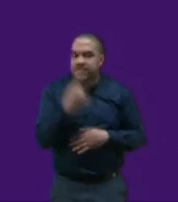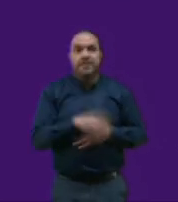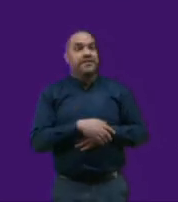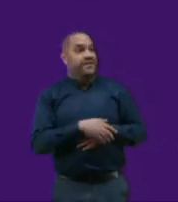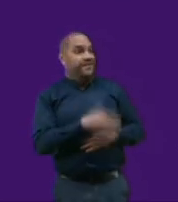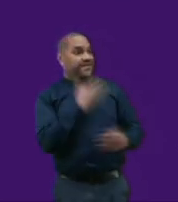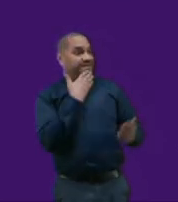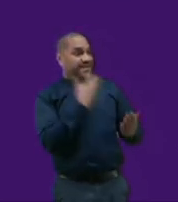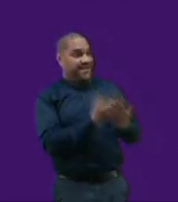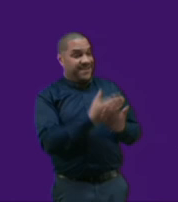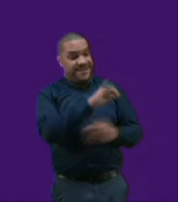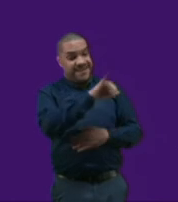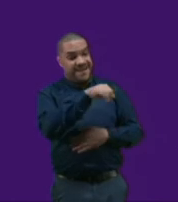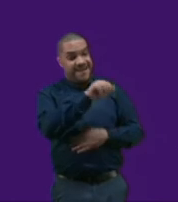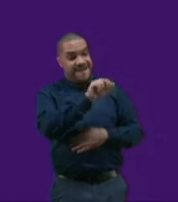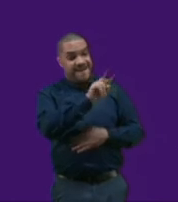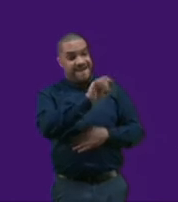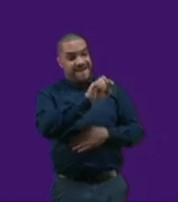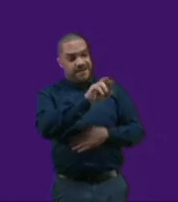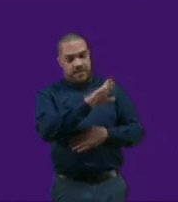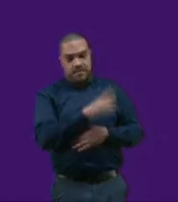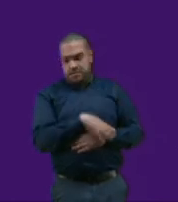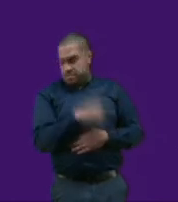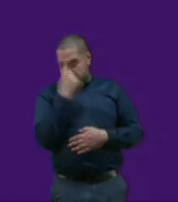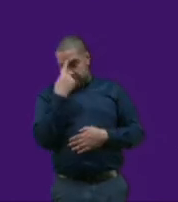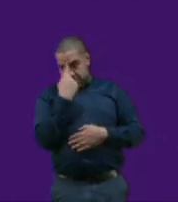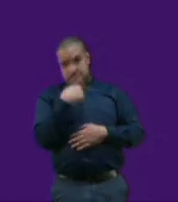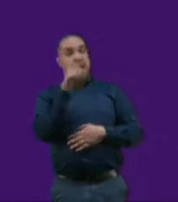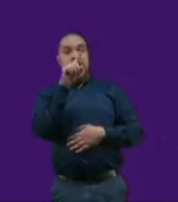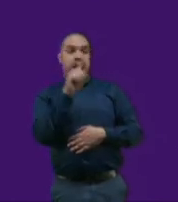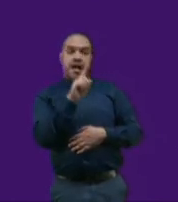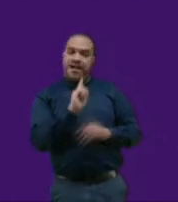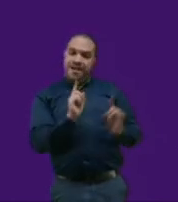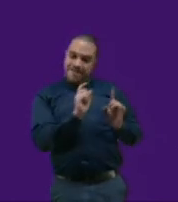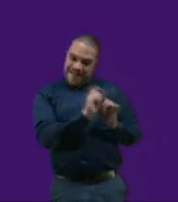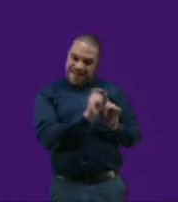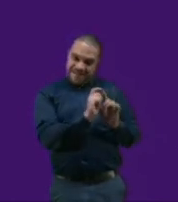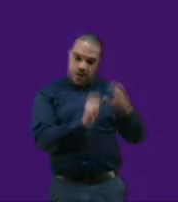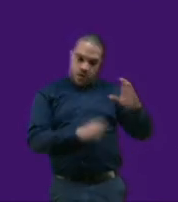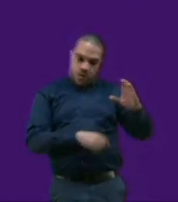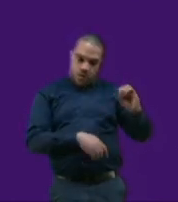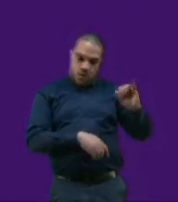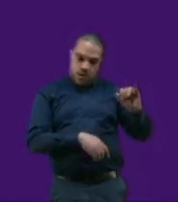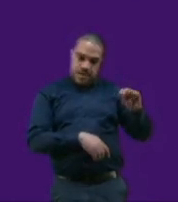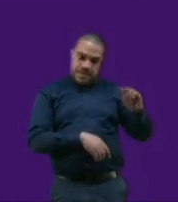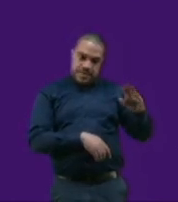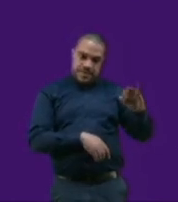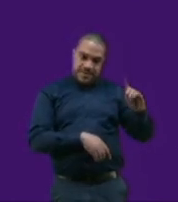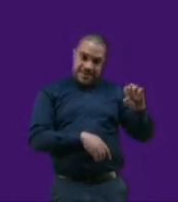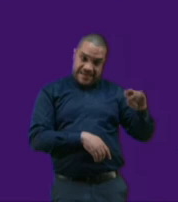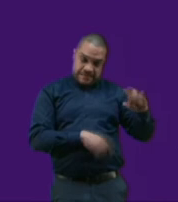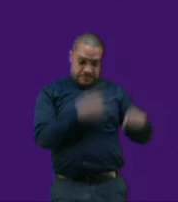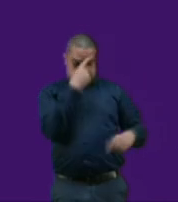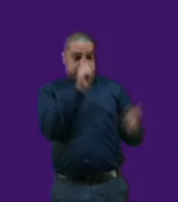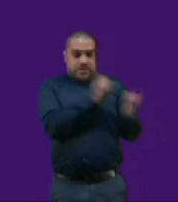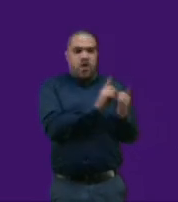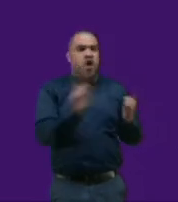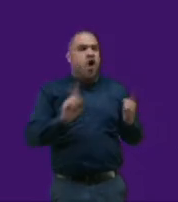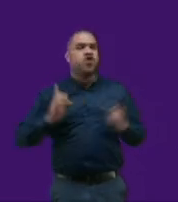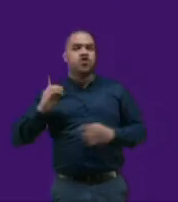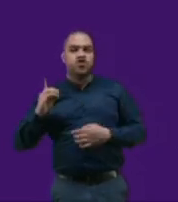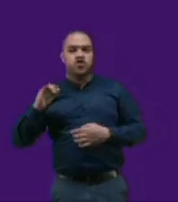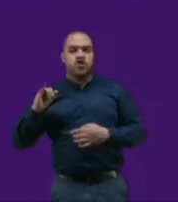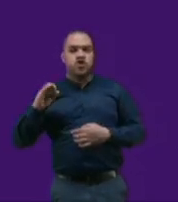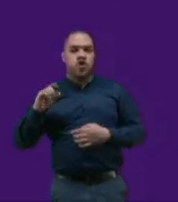en las diocidencias. De verdad que muy honorable poder estar en este panel contigo, Javier.